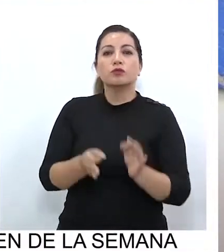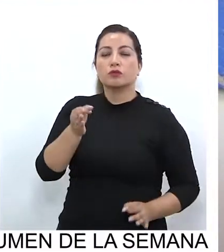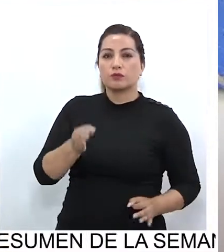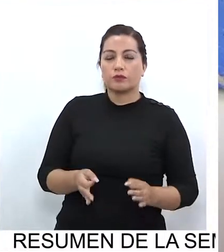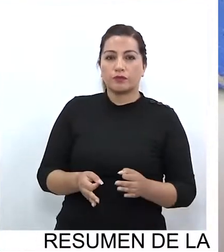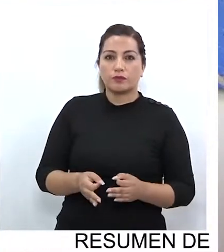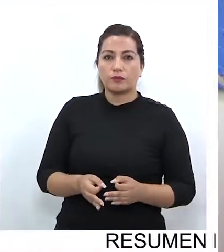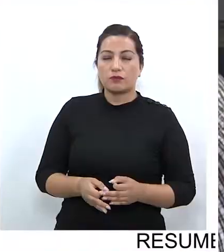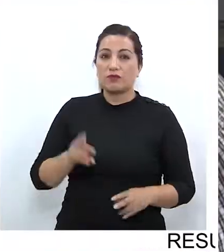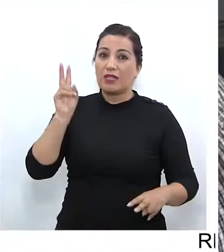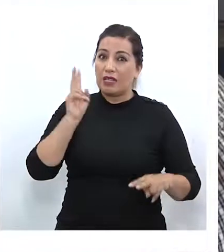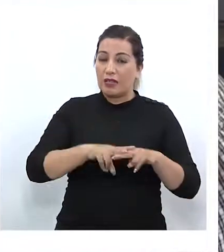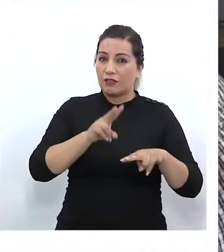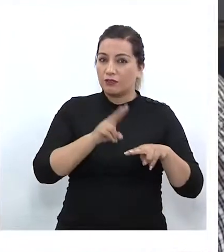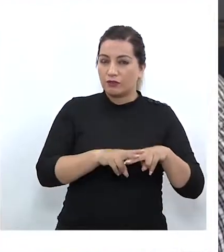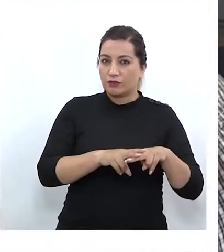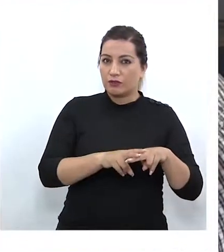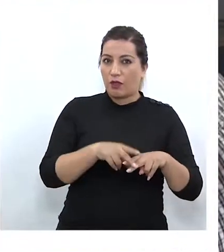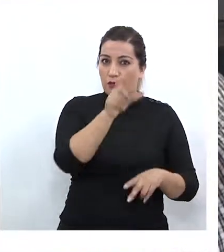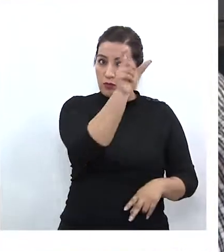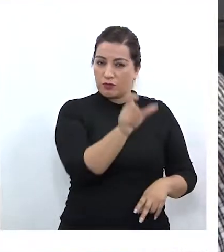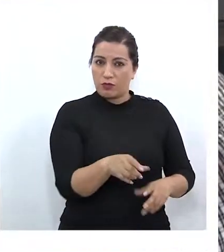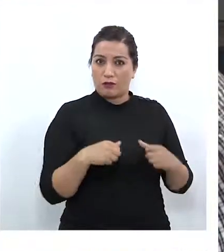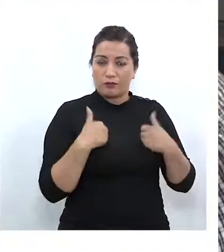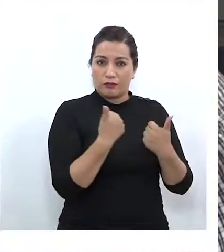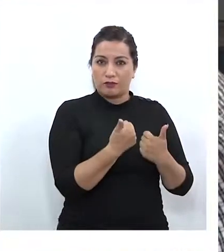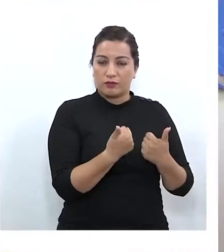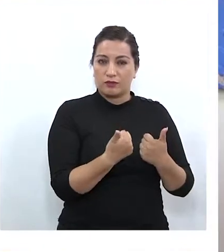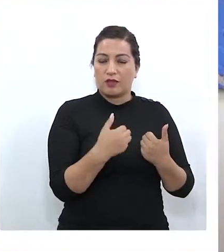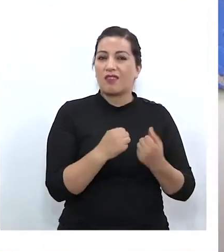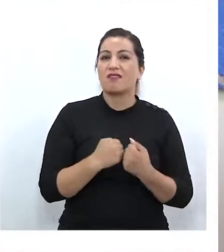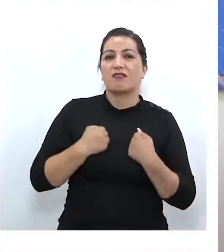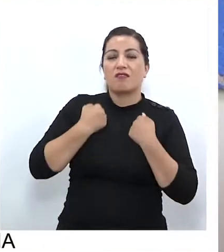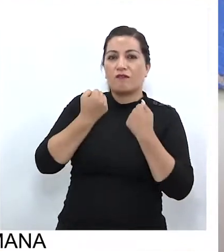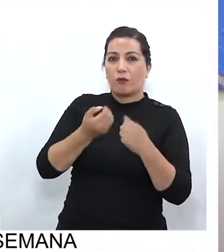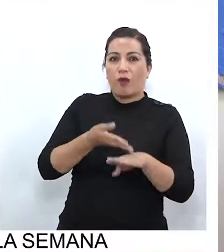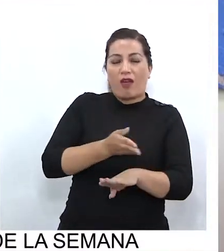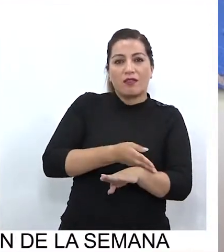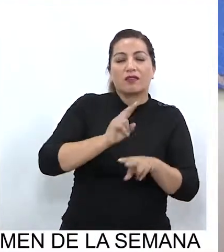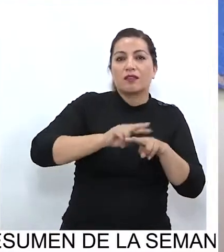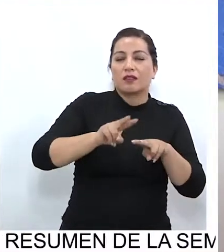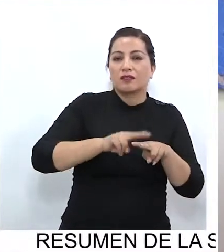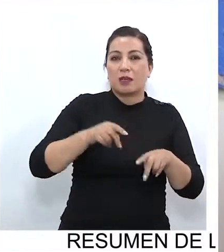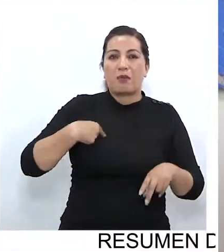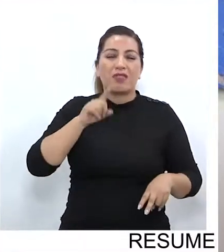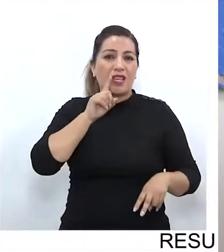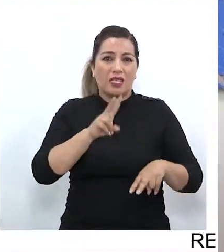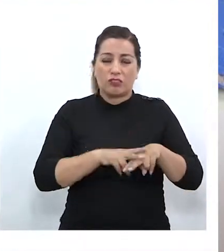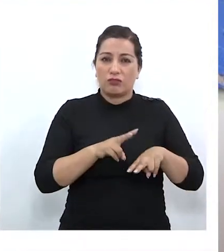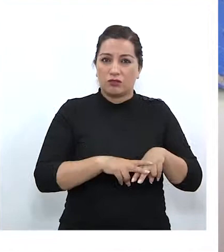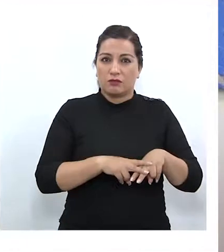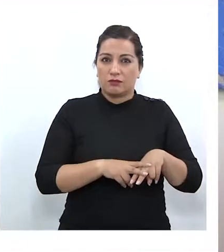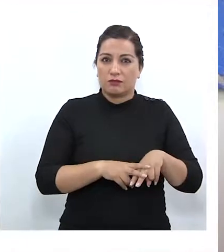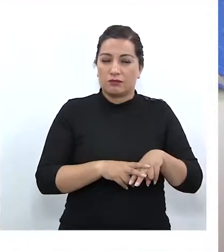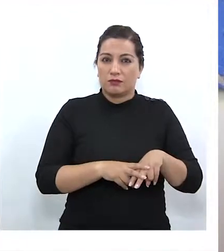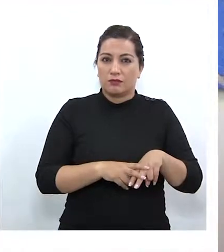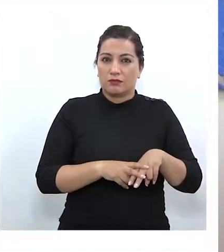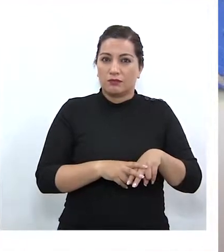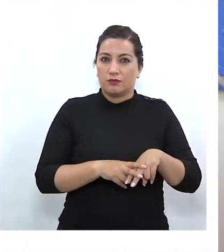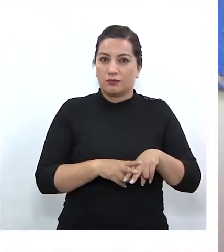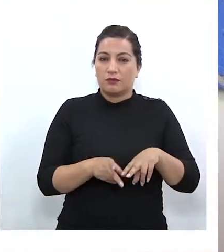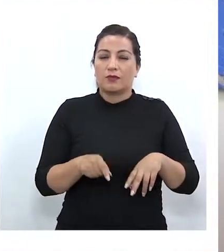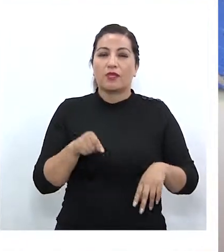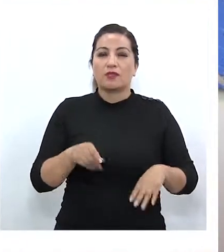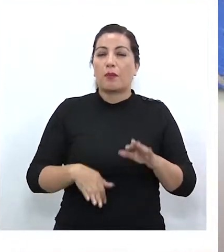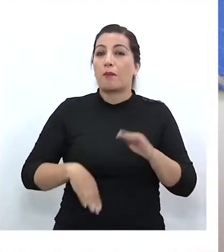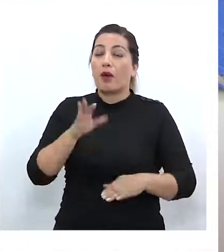que sea el rendimiento académico de ese joven y el esfuerzo que ha hecho para obtener ese rendimiento, con los elementos de inclusión que ya hemos